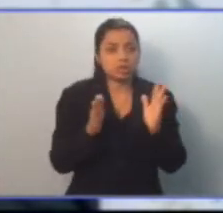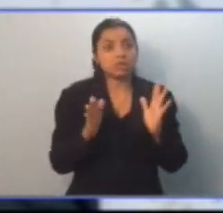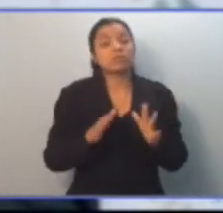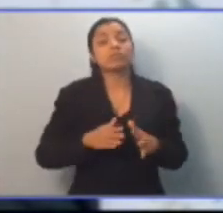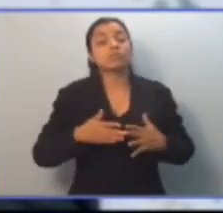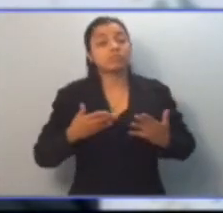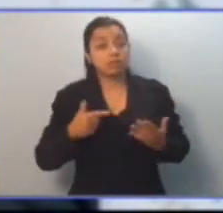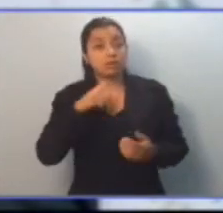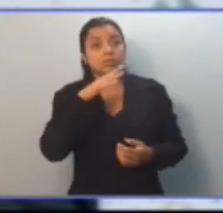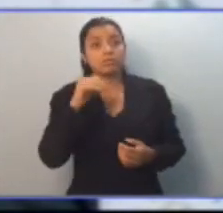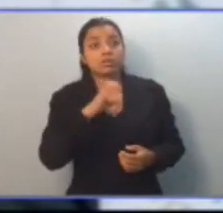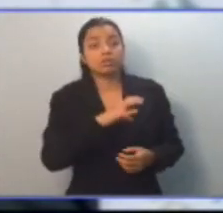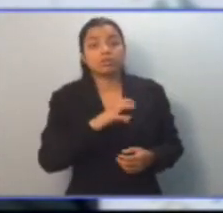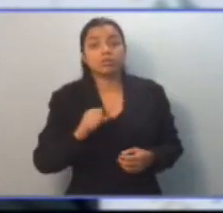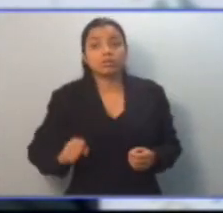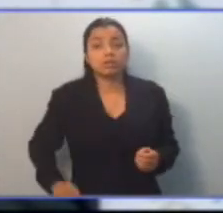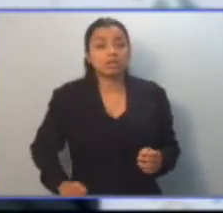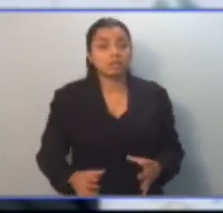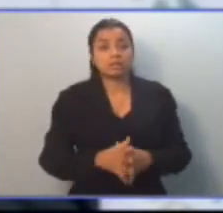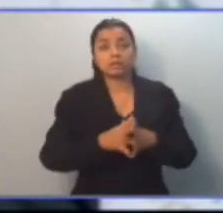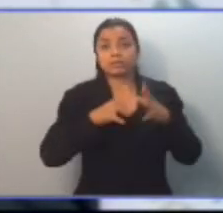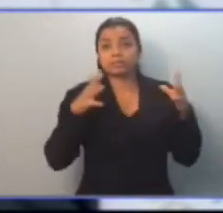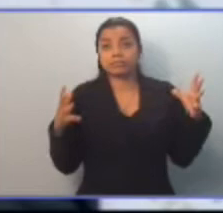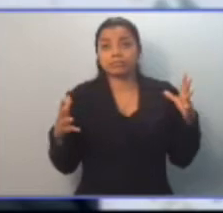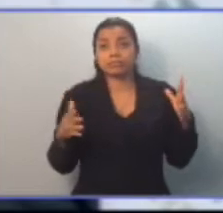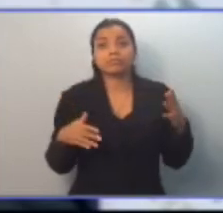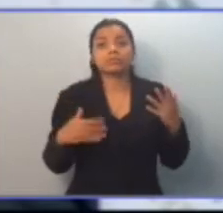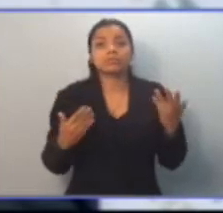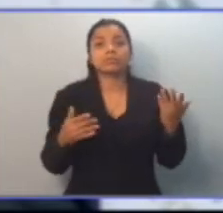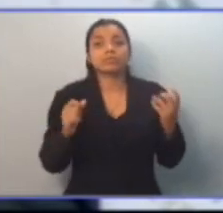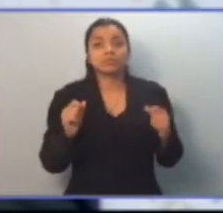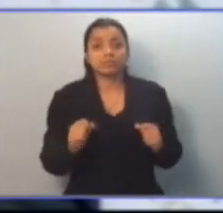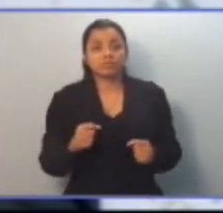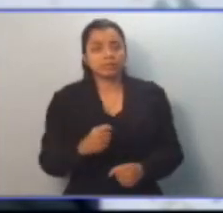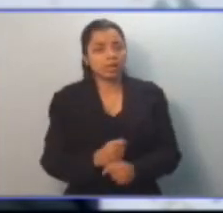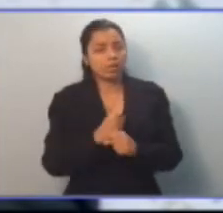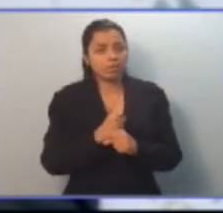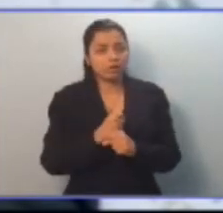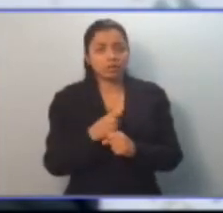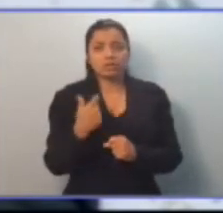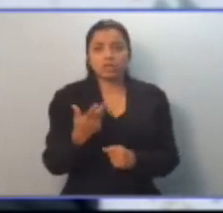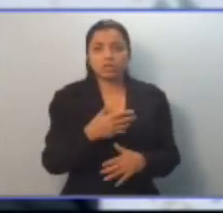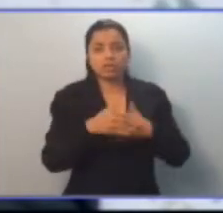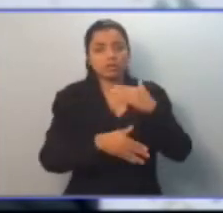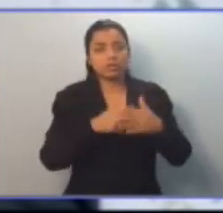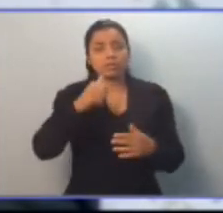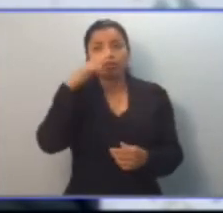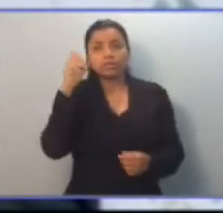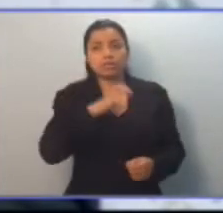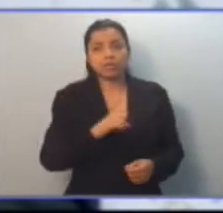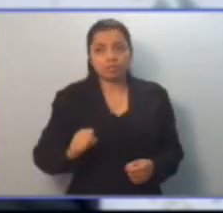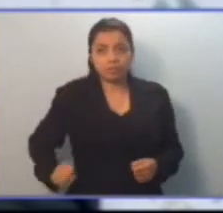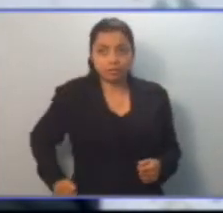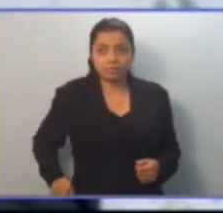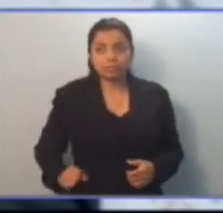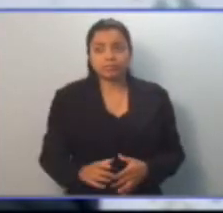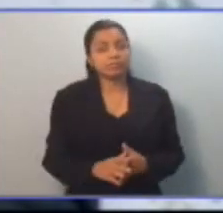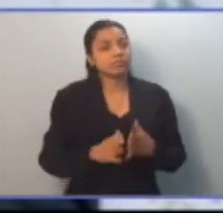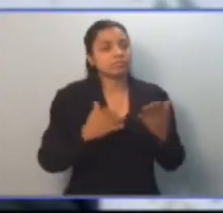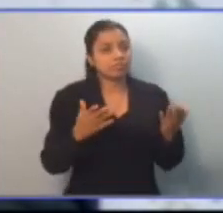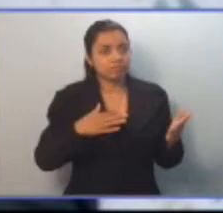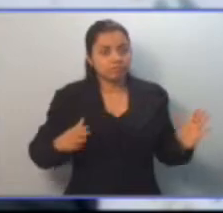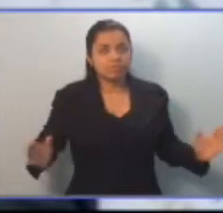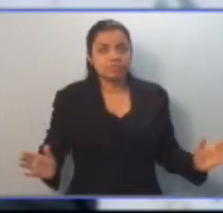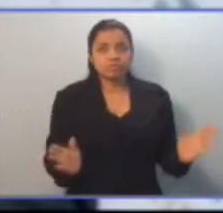grande en corazón, es grande en la convicción que tenemos de hacer un mejor El Salvador. ¿Qué me motiva?